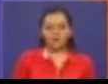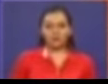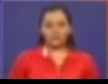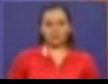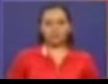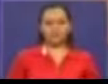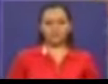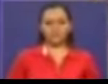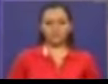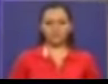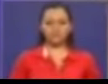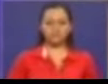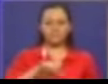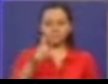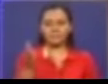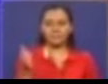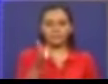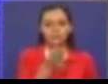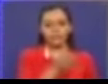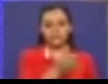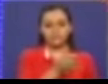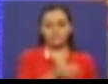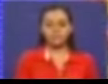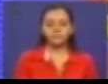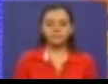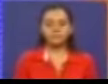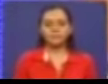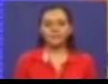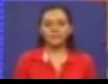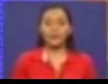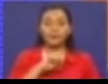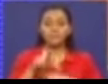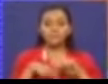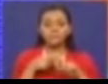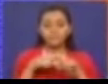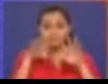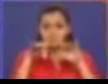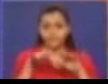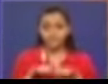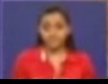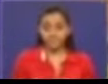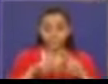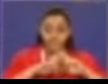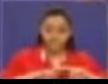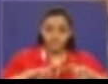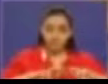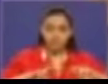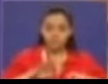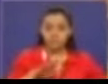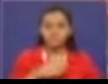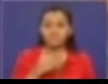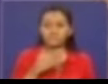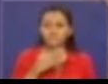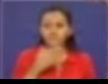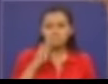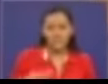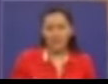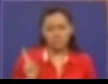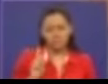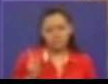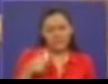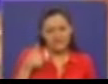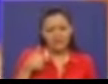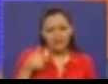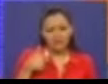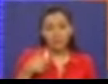Quiero decirles otra cosa, compañero. Entonces, la Secretaría de Inteligencia no es mala, es buena.